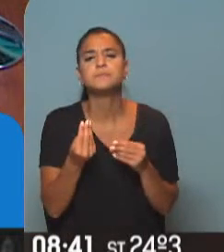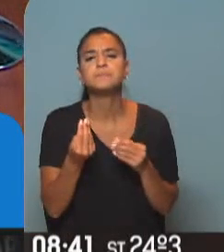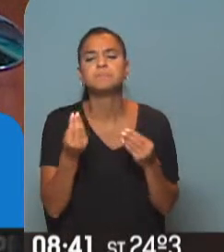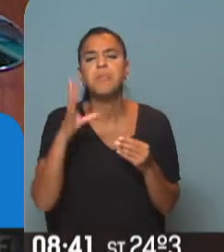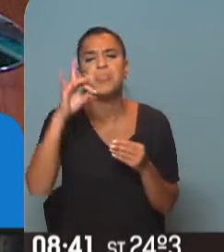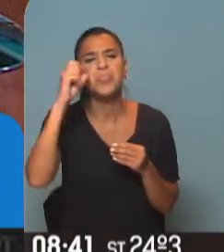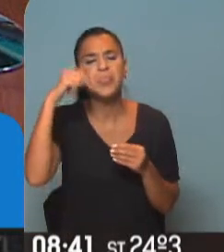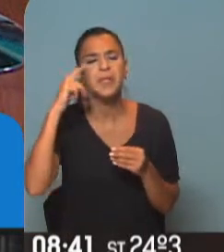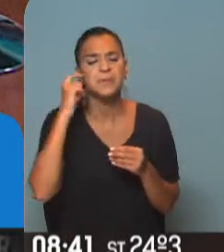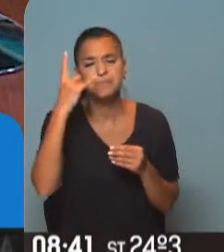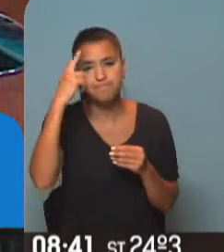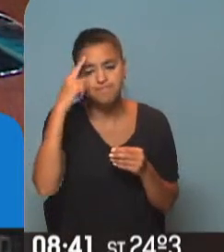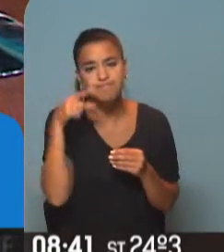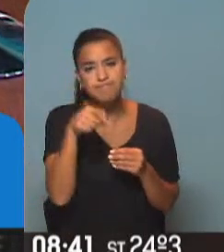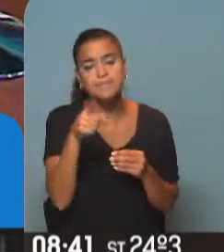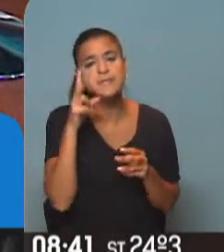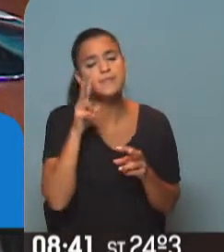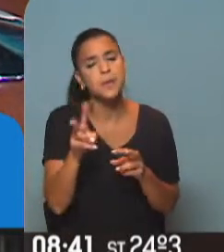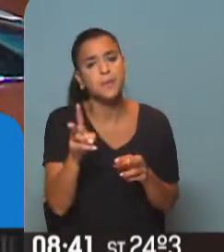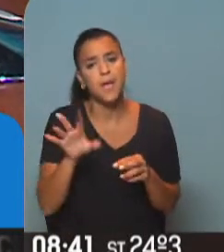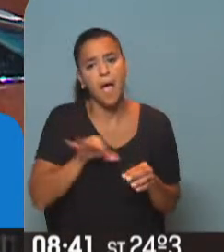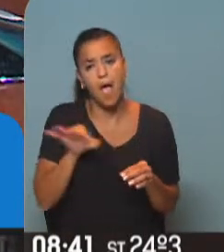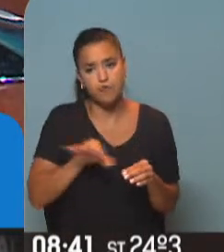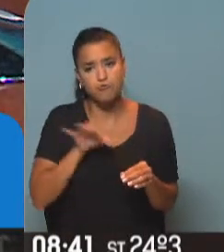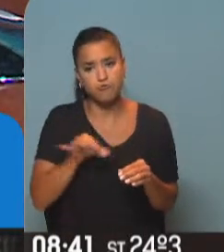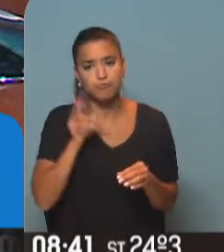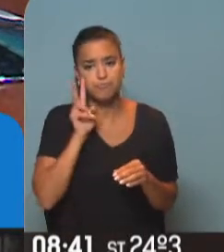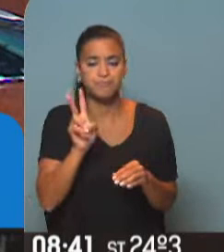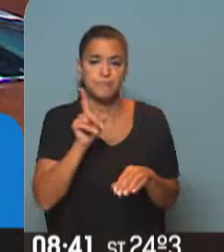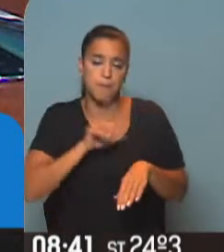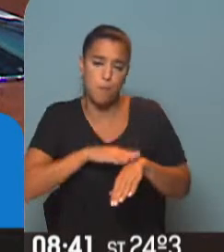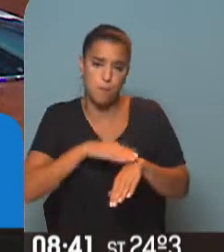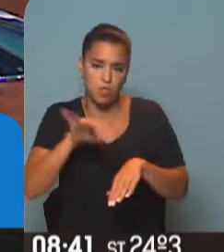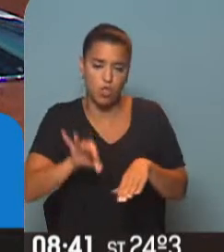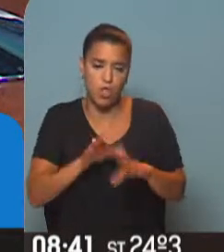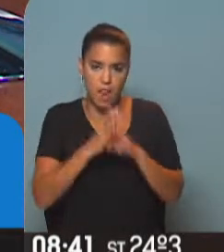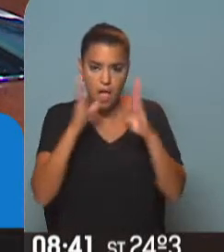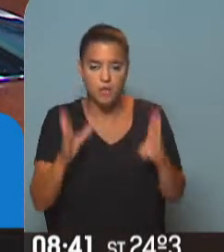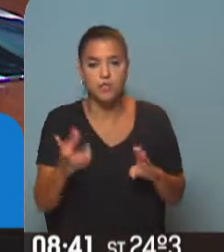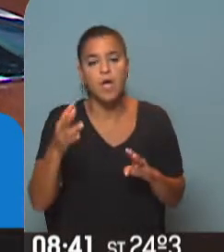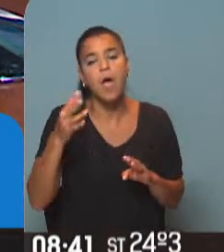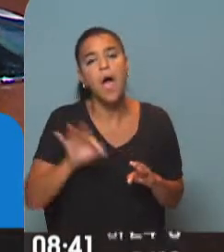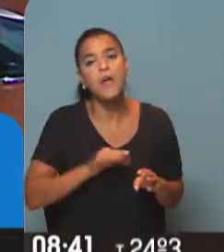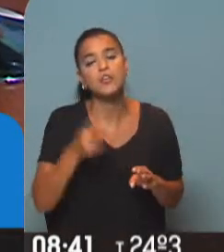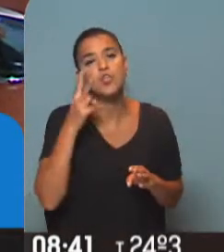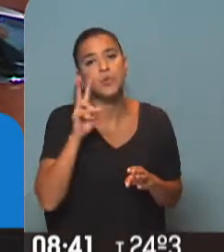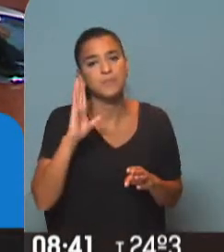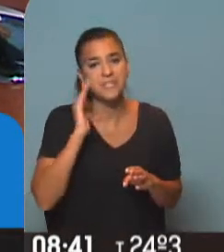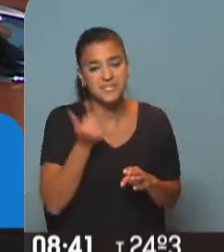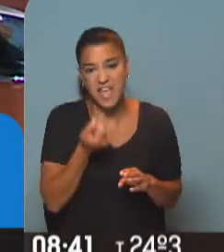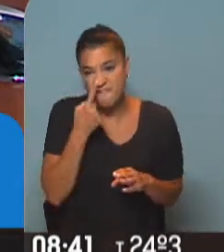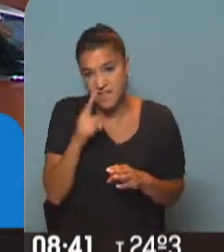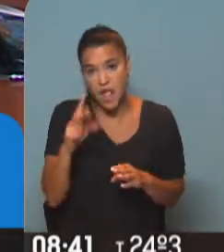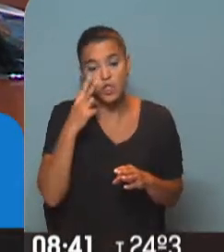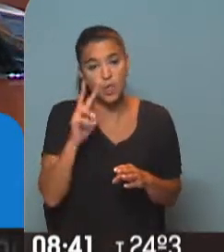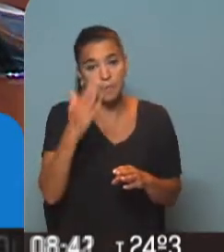bueno el dengue se ve todos los años habitualmente en esta época del año ustedes recordarán en el año 2016 fines del 2015 tuvimos un